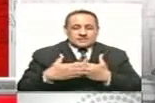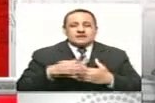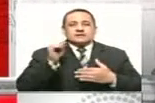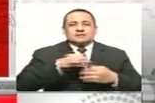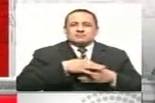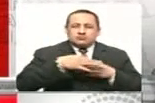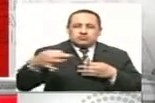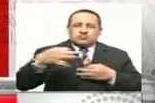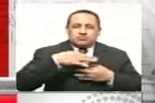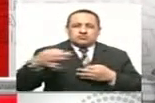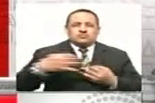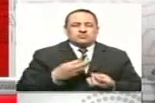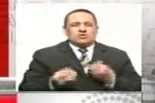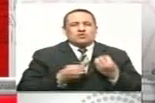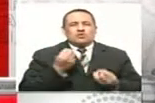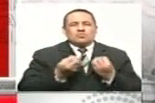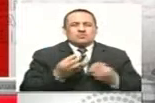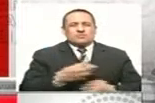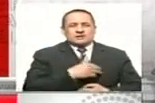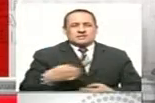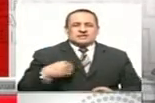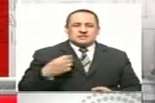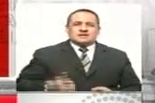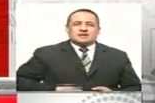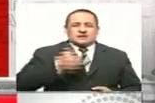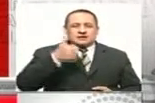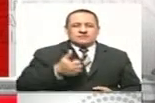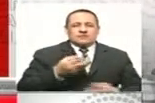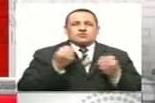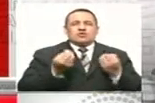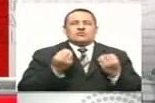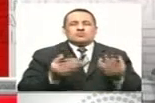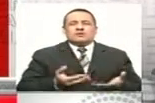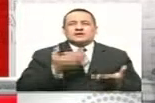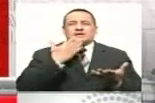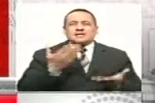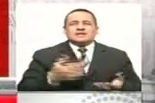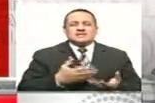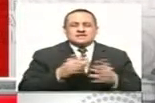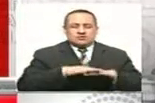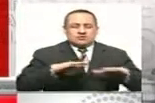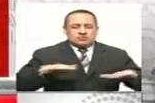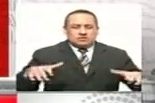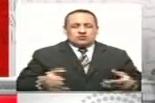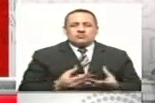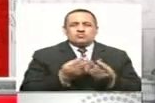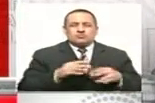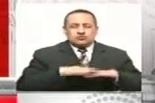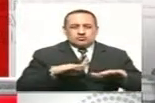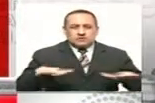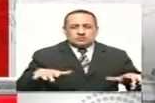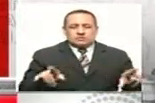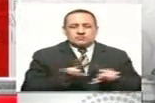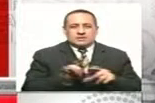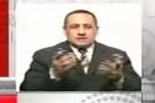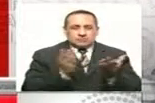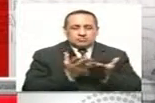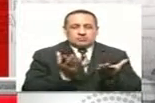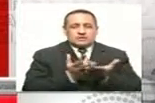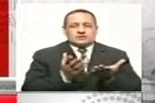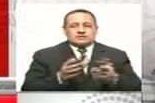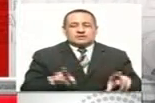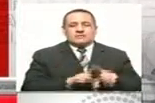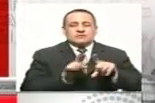los distritos. Pero, señora presidenta del Consejo de Ministros, ¿qué hay de esos niños? Muchos de los niños estudiantes